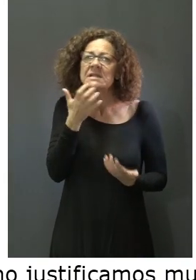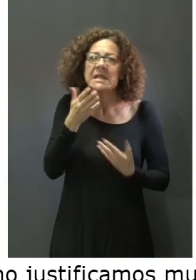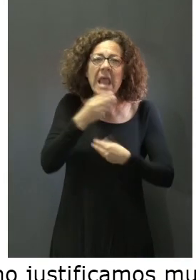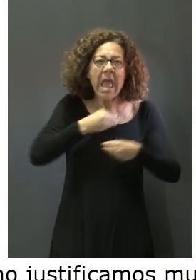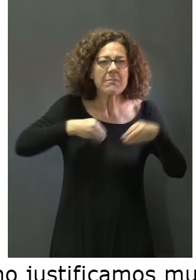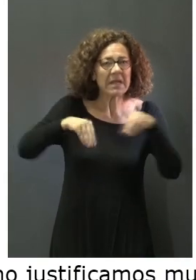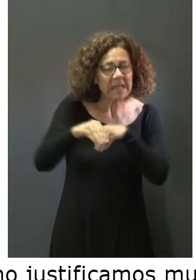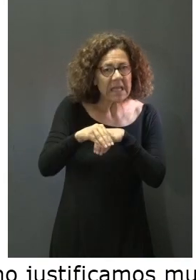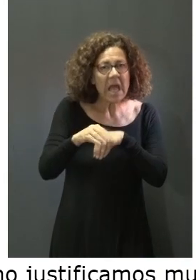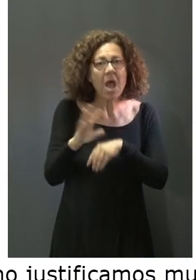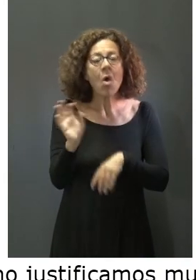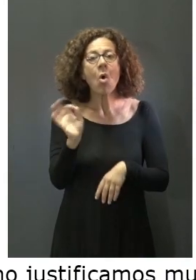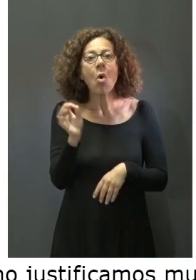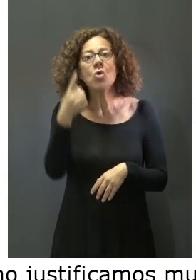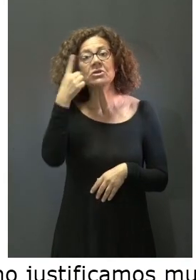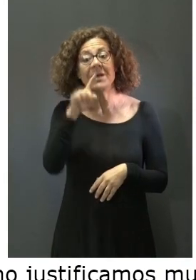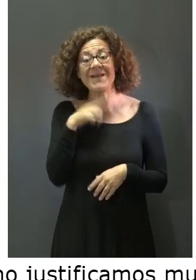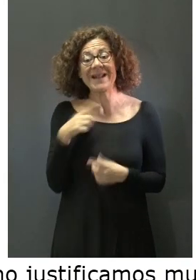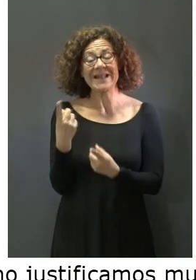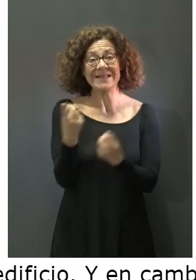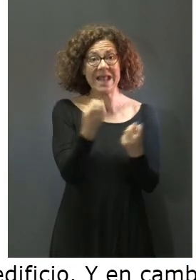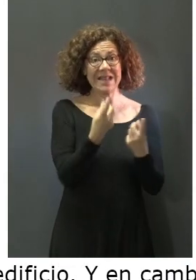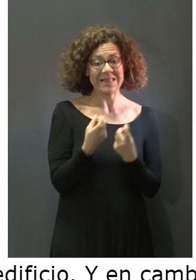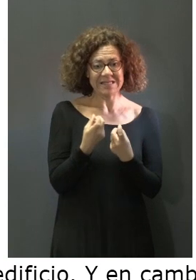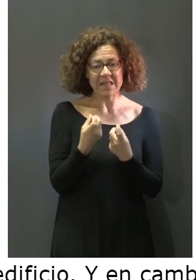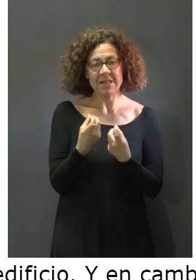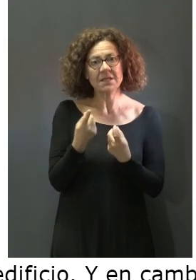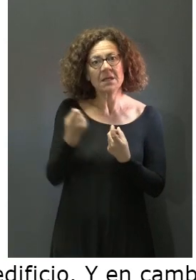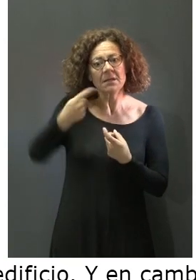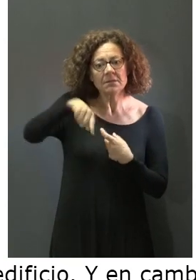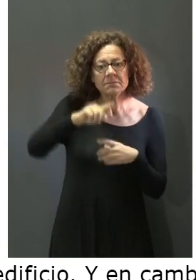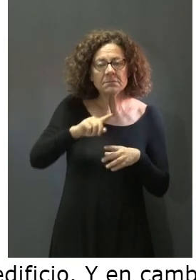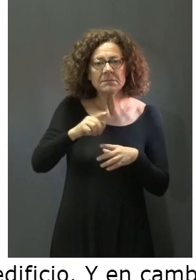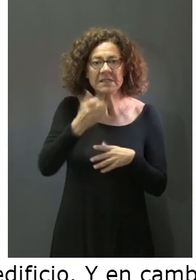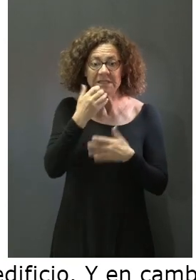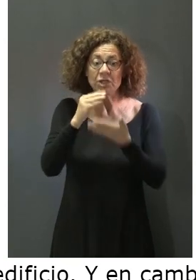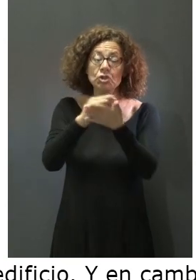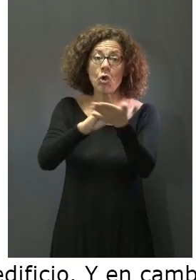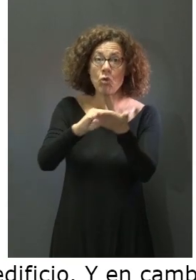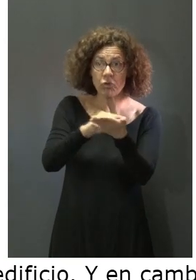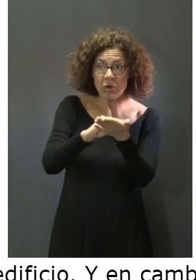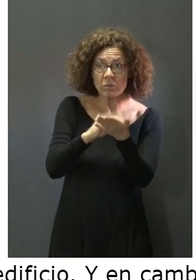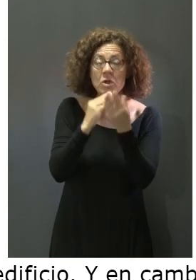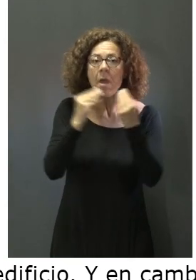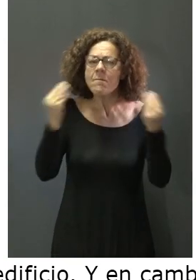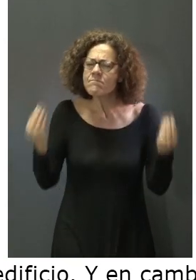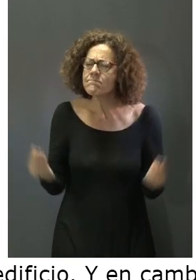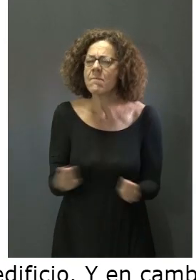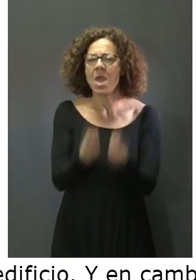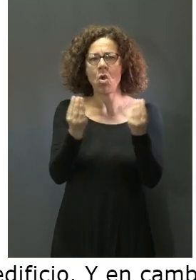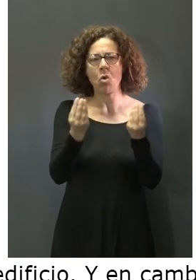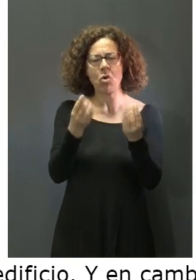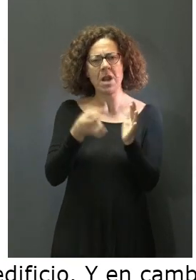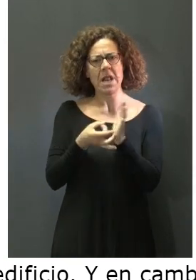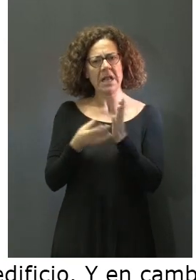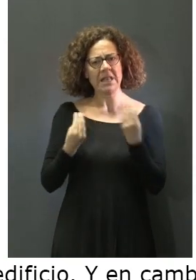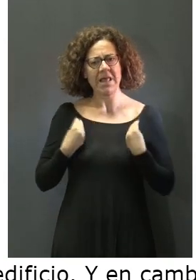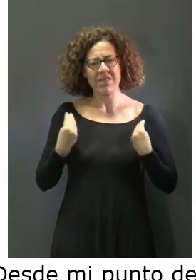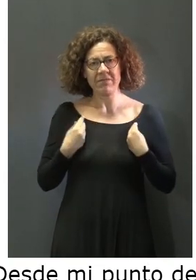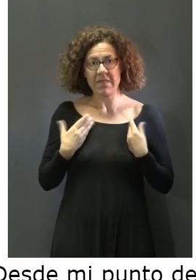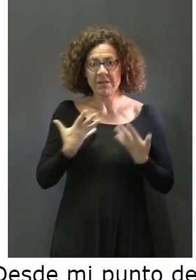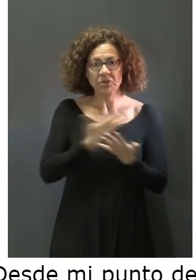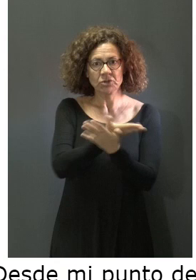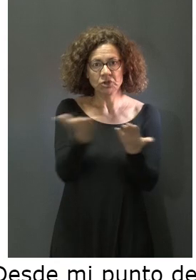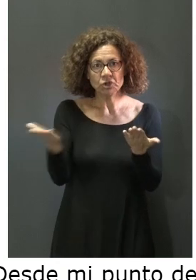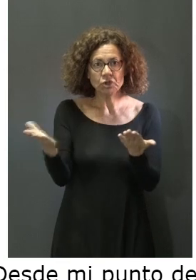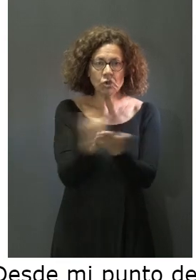el lugar del otro y en saber que las necesidades de los demás, cuando las solucionamos, mejoran sustancialmente la calidad de vida absolutamente de todos los usuarios,